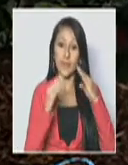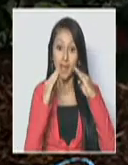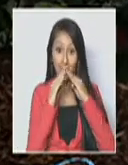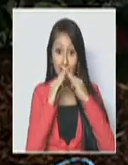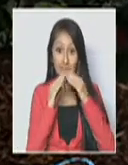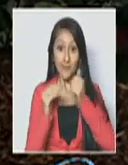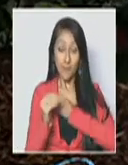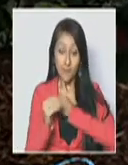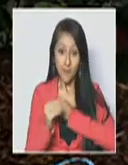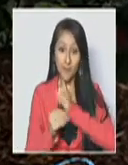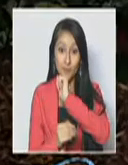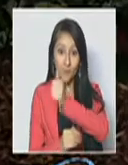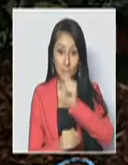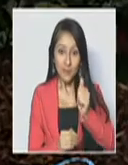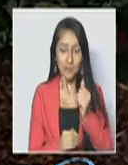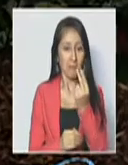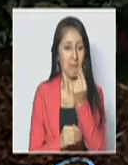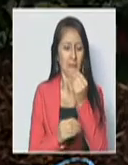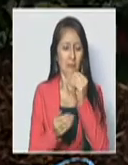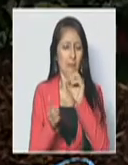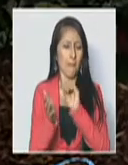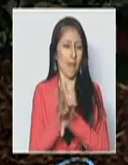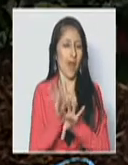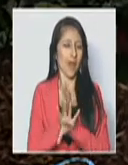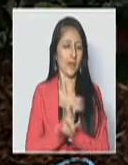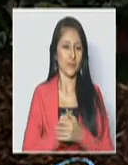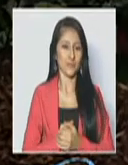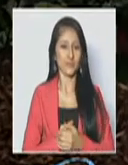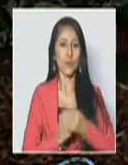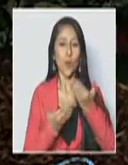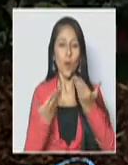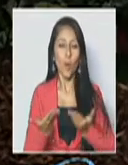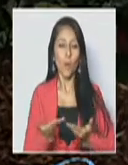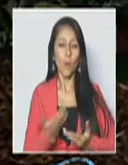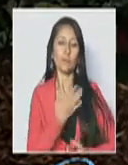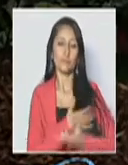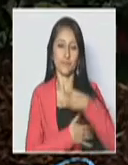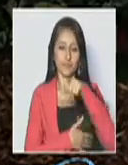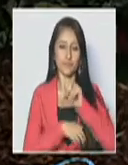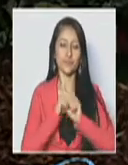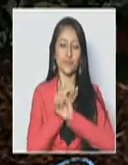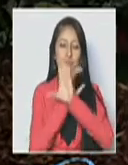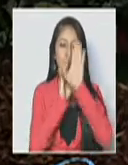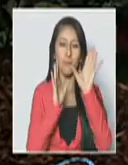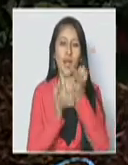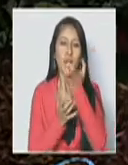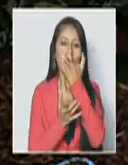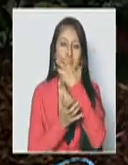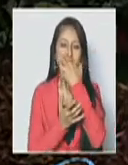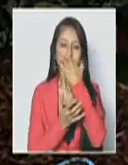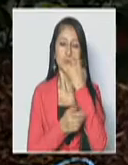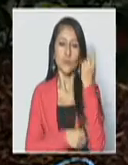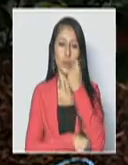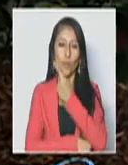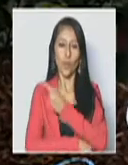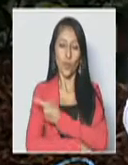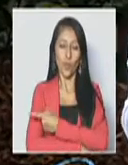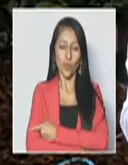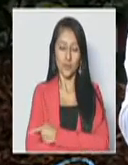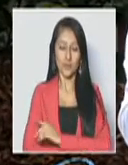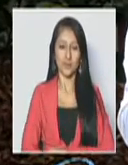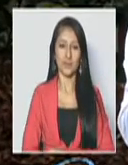sus casas a un costo de nada y es el ayuno nosotros tenemos que ser más